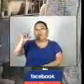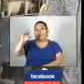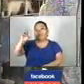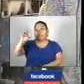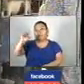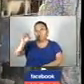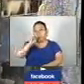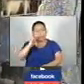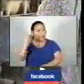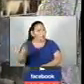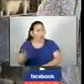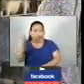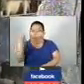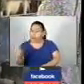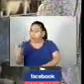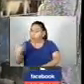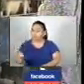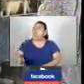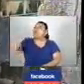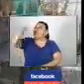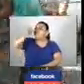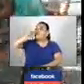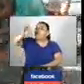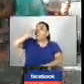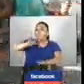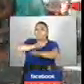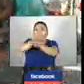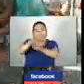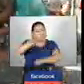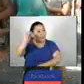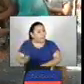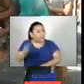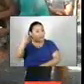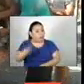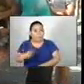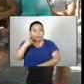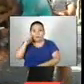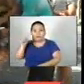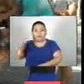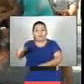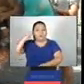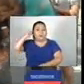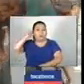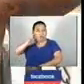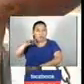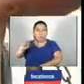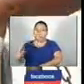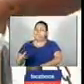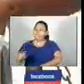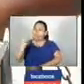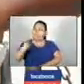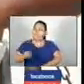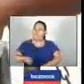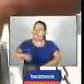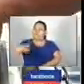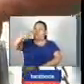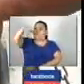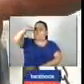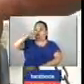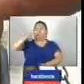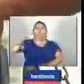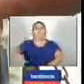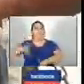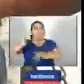pasa todos los días por su desayuno, así como lo escuchan. Para este hombre, el primer alimento del día debe